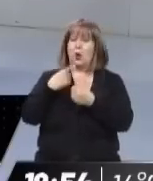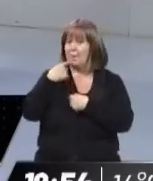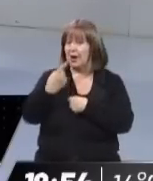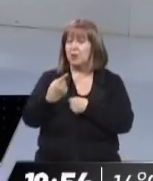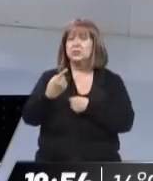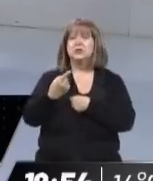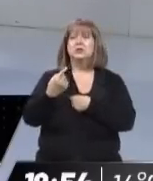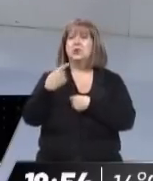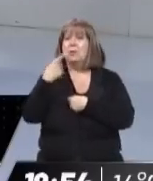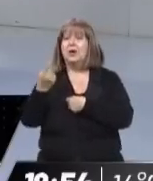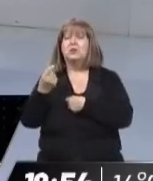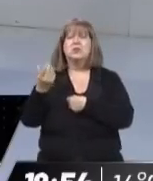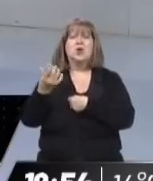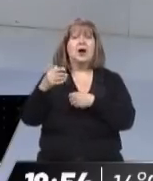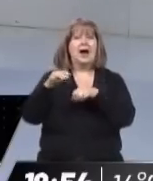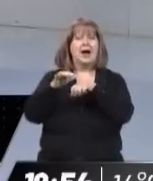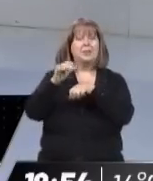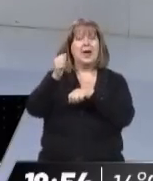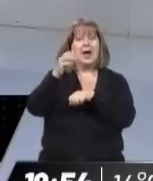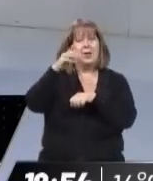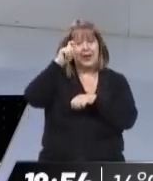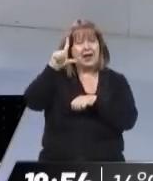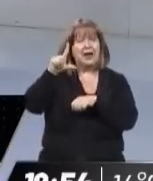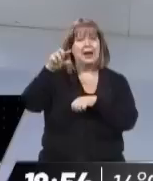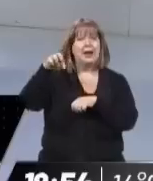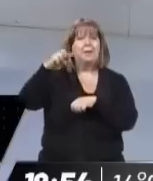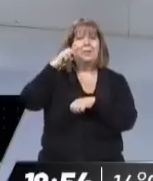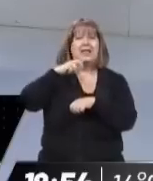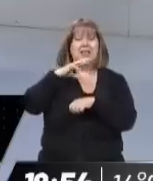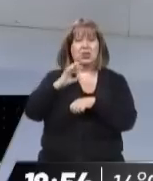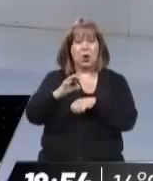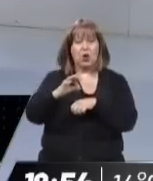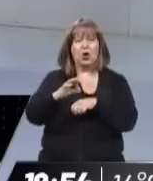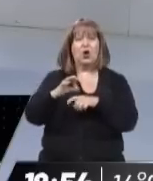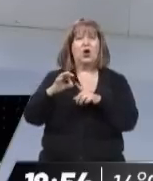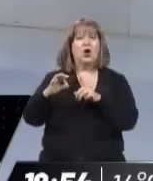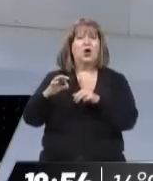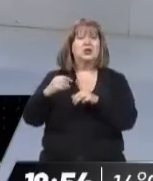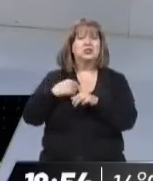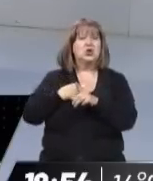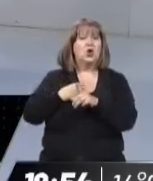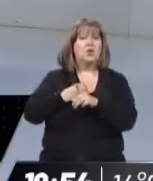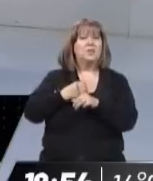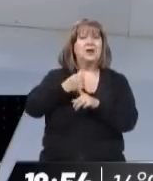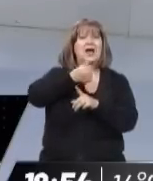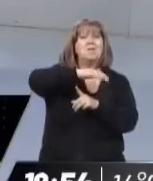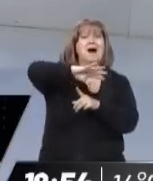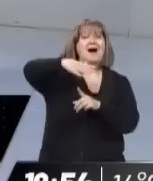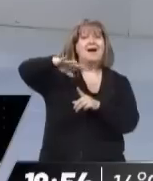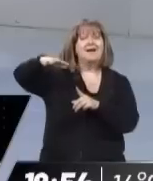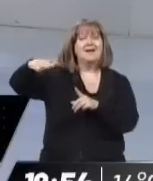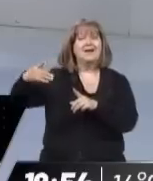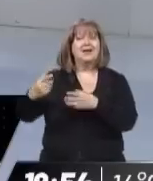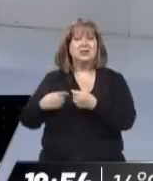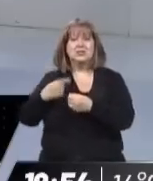una canción muy significativa para él, yo le pregunté, le dije, ¿qué significa para vos? No, si yo te lo digo, la gente lo va a asociar con mi experiencia. Y yo quiero que cada uno lo asocie con su